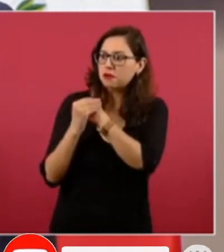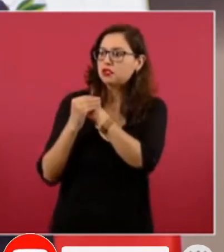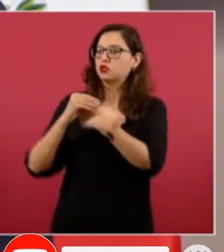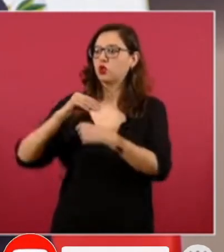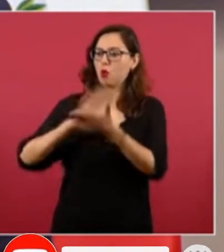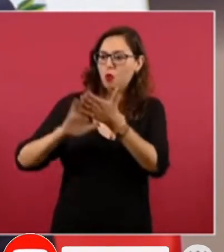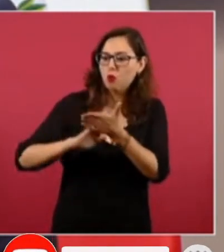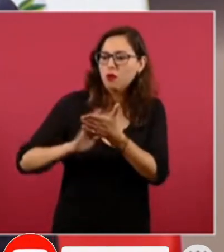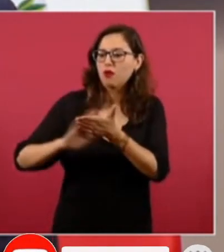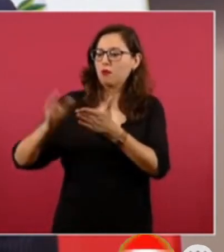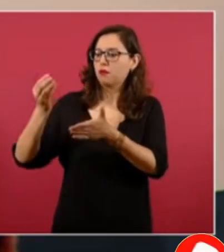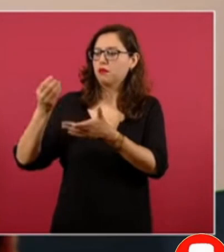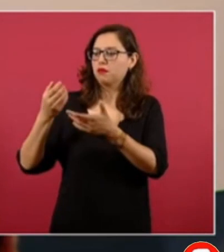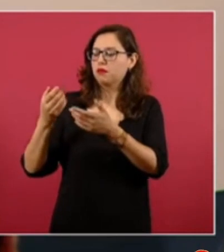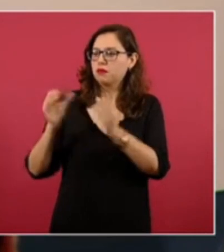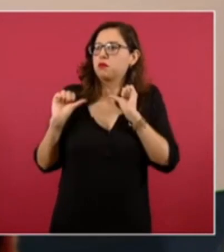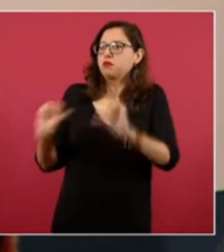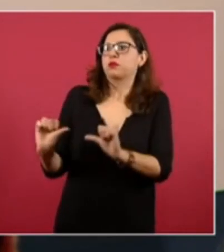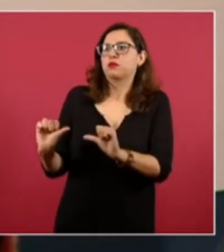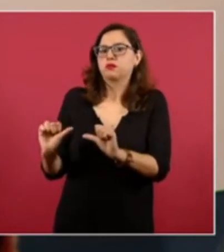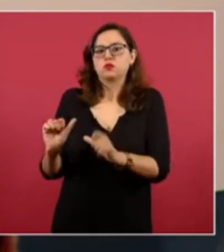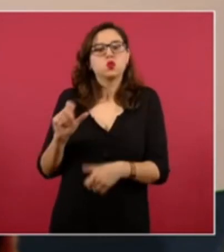para que se condonaran los impuestos.